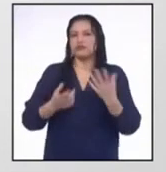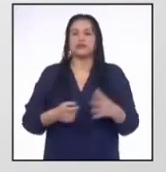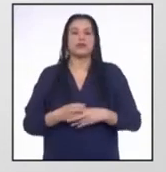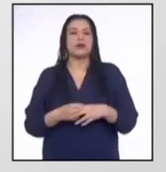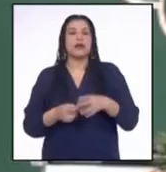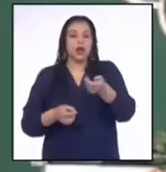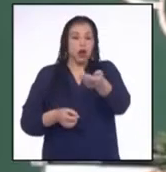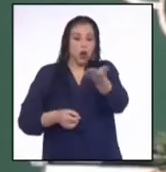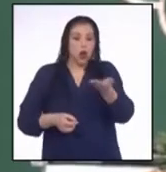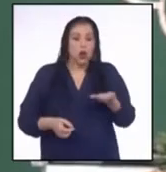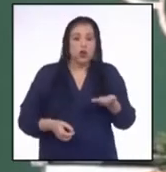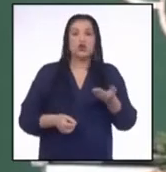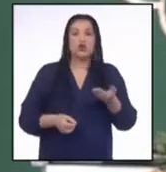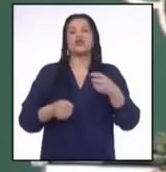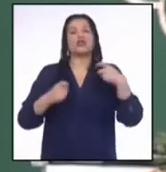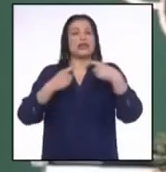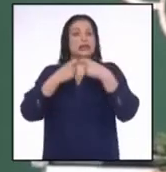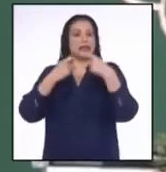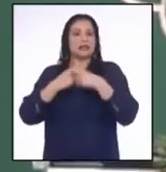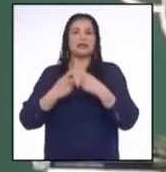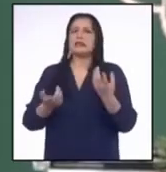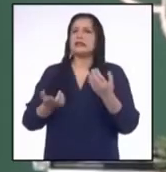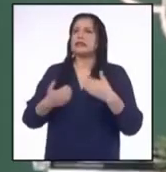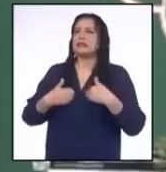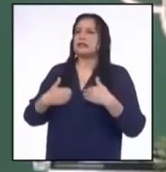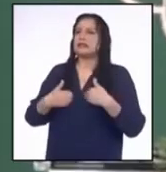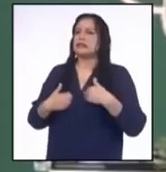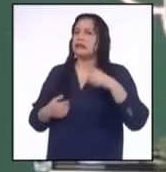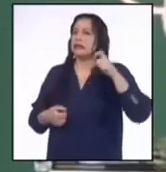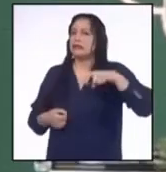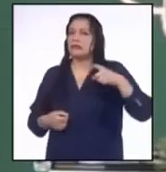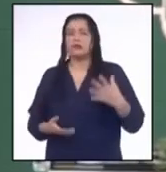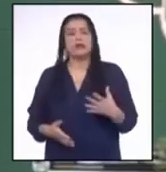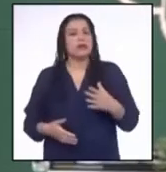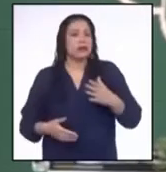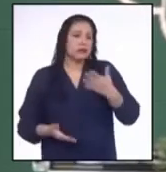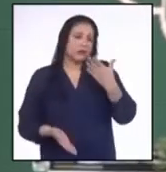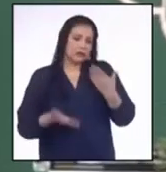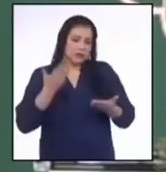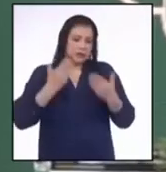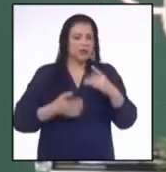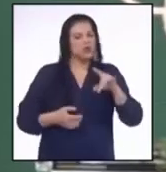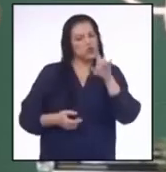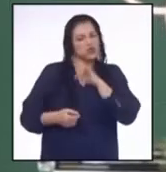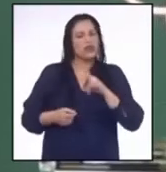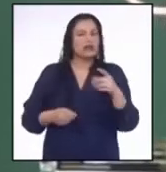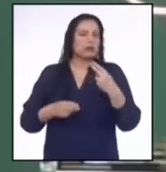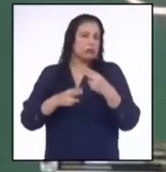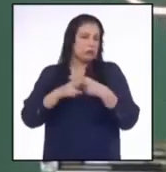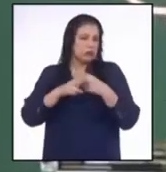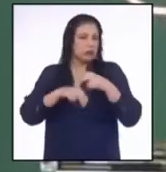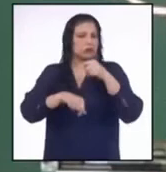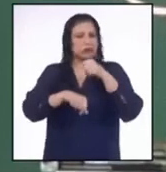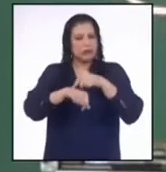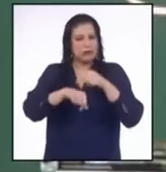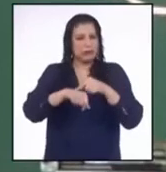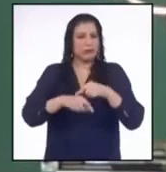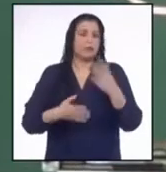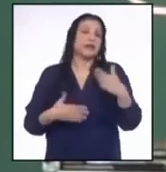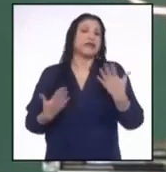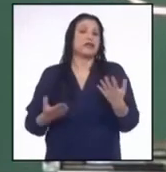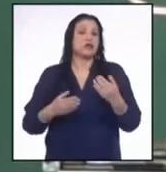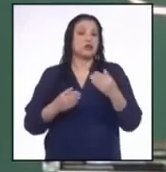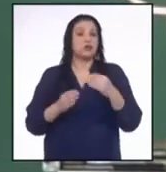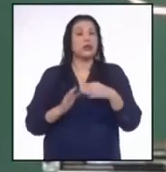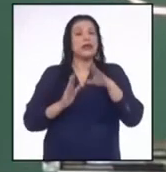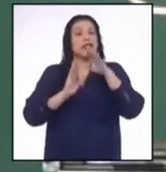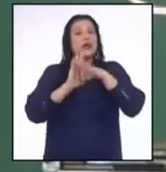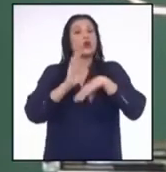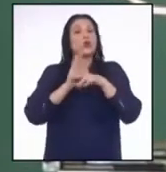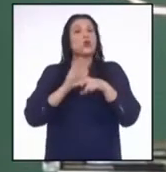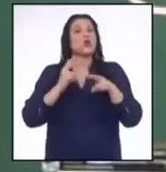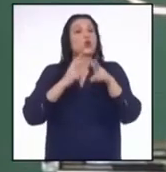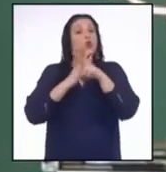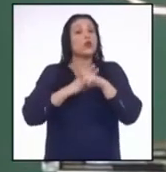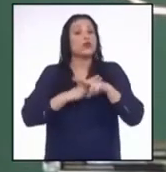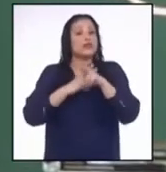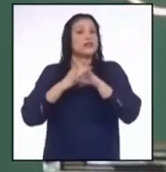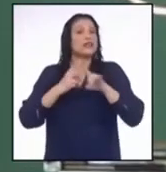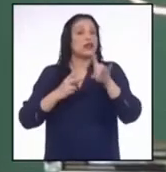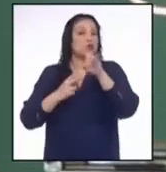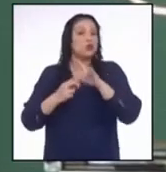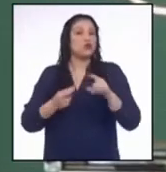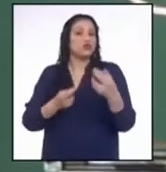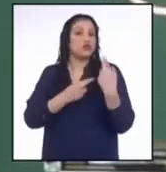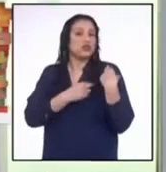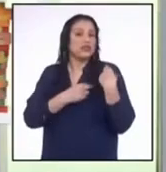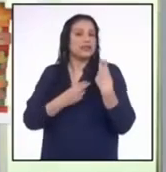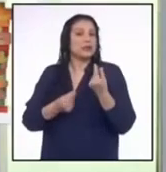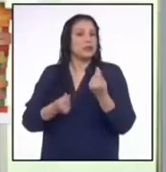hornos eléctricos. Y si los tenemos que usar, pues usarlos por poco tiempo, ¿no? Al final, el ahorro del consumo de energía eléctrica se transforma en ahorro